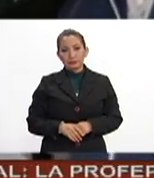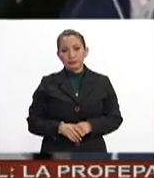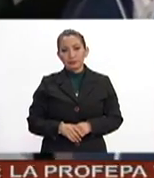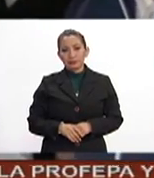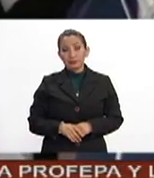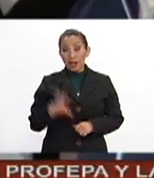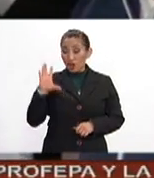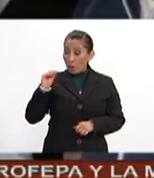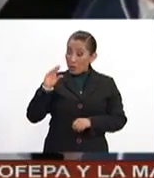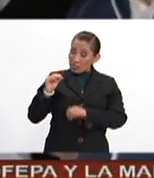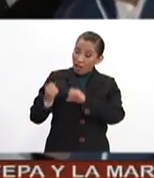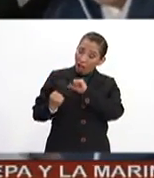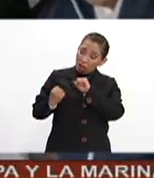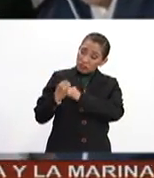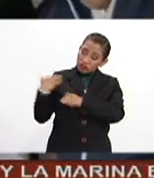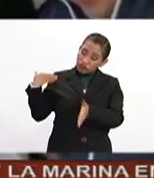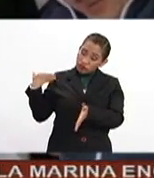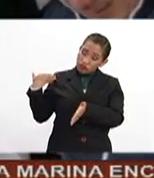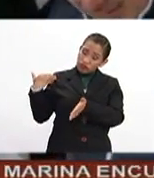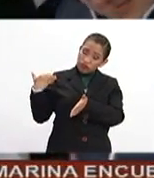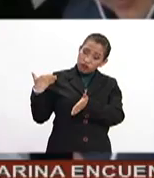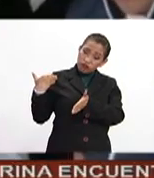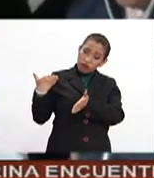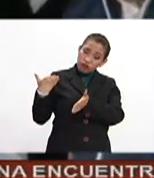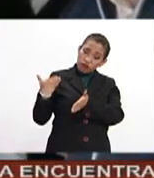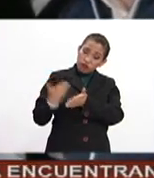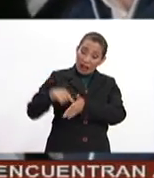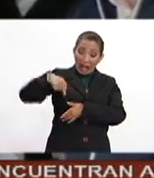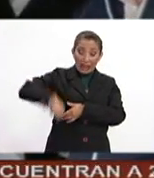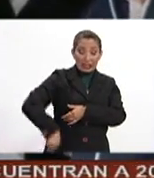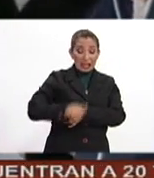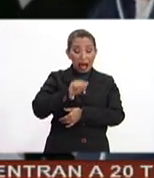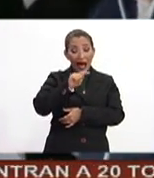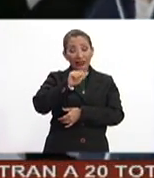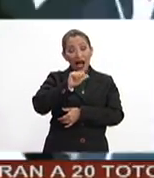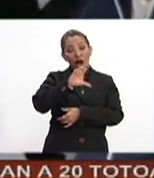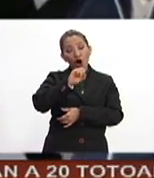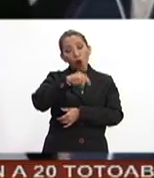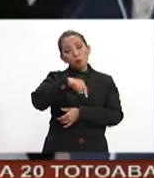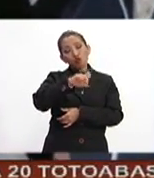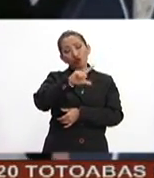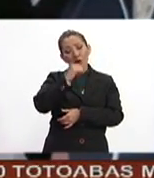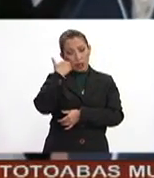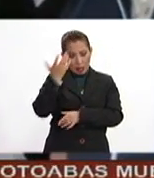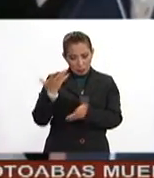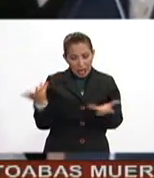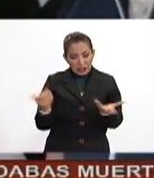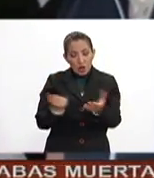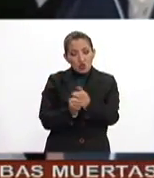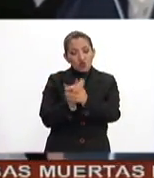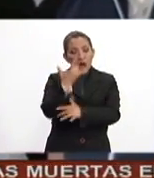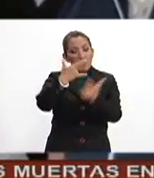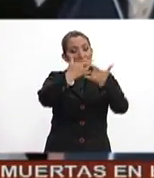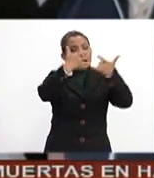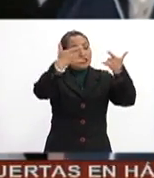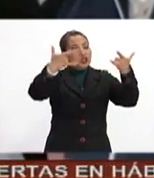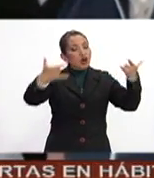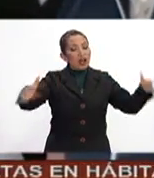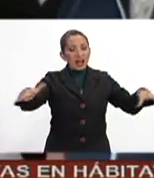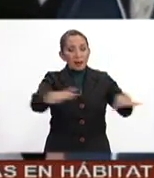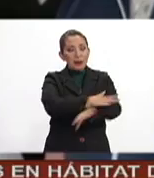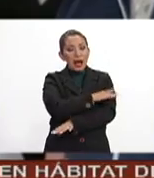Después de casi 90 años, y aquí desde Atlacomulco, venimos a construir esta nueva historia